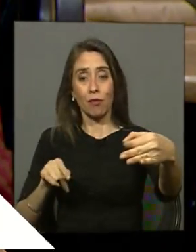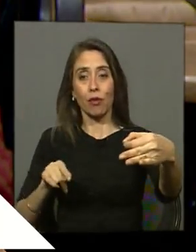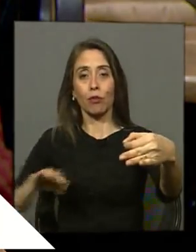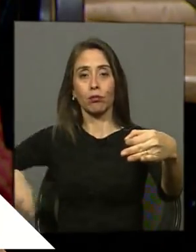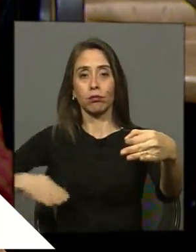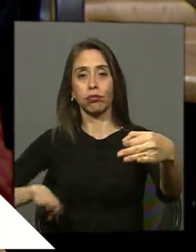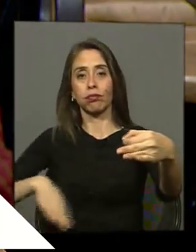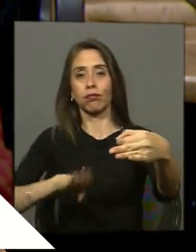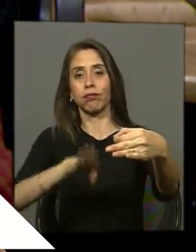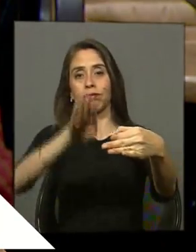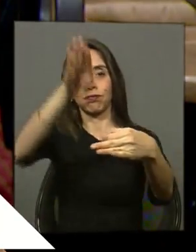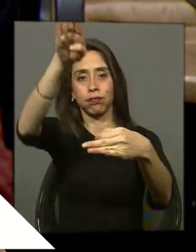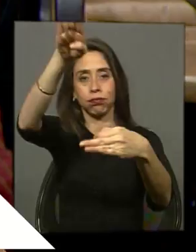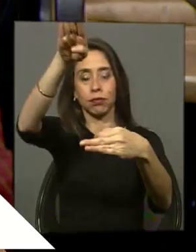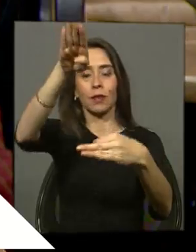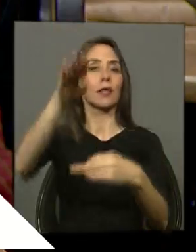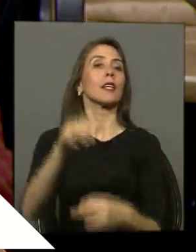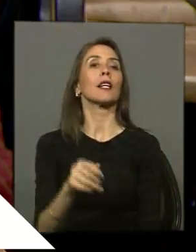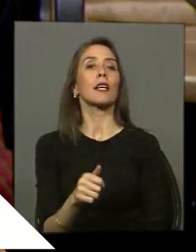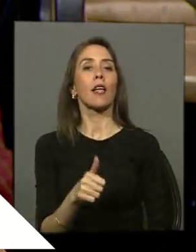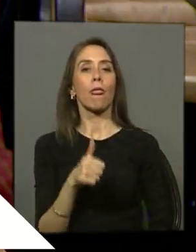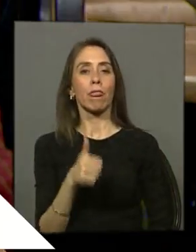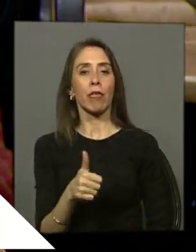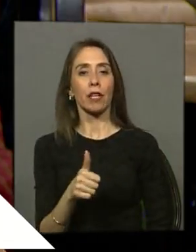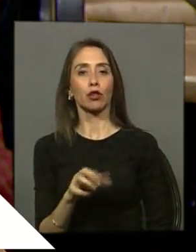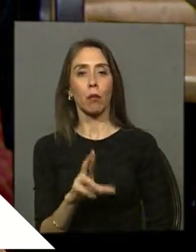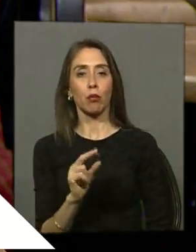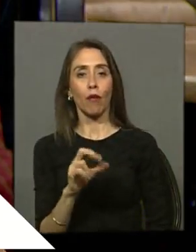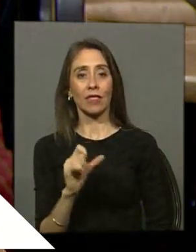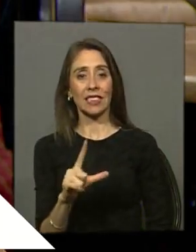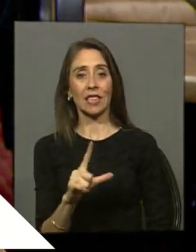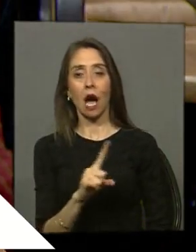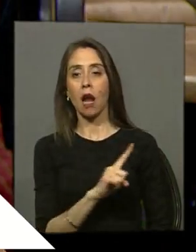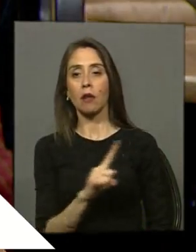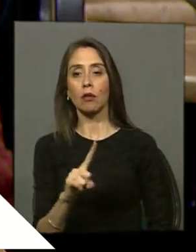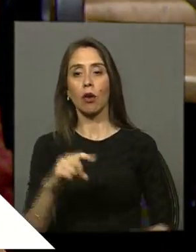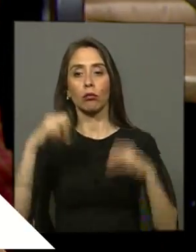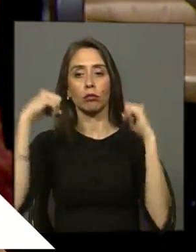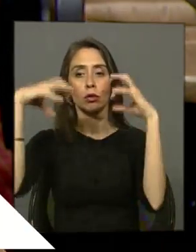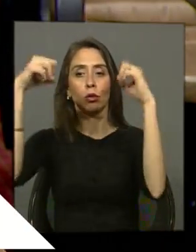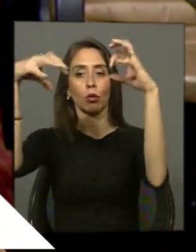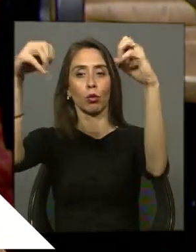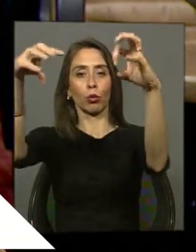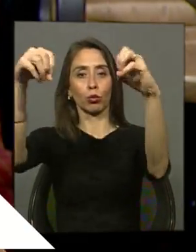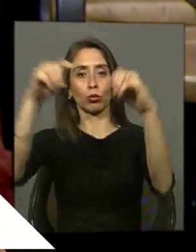dirección provincial está entorpeciendo la instalación de estas luminarias